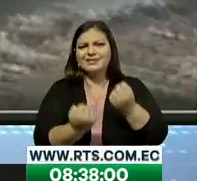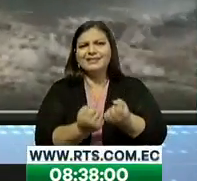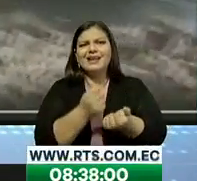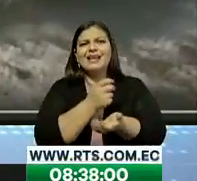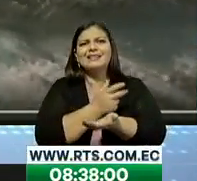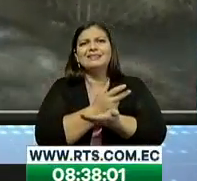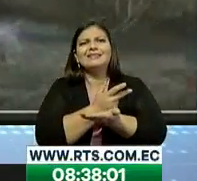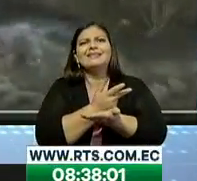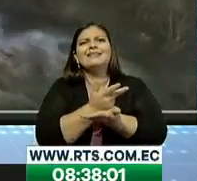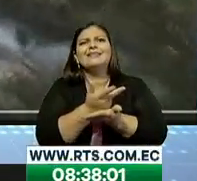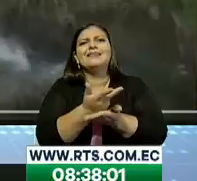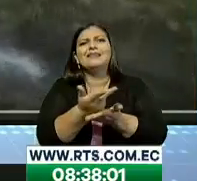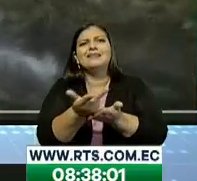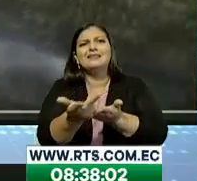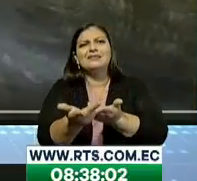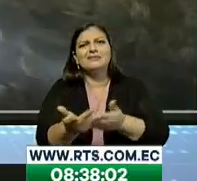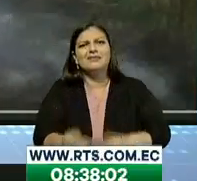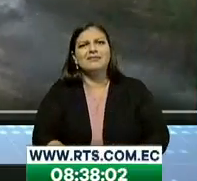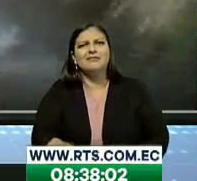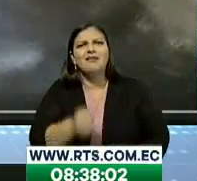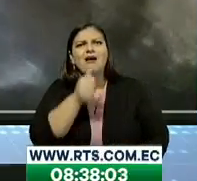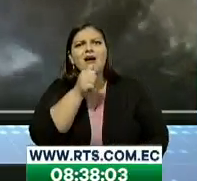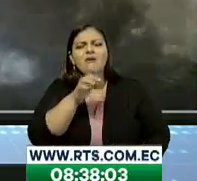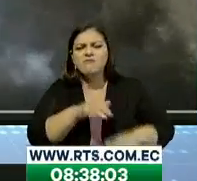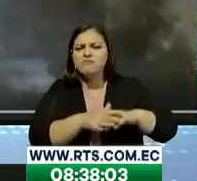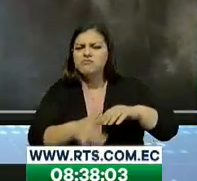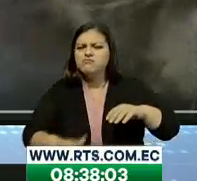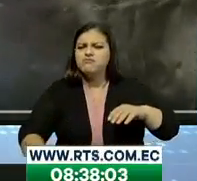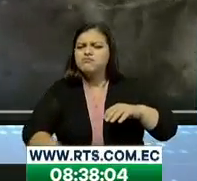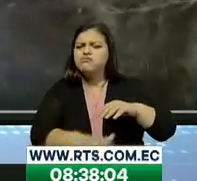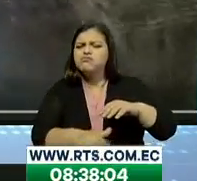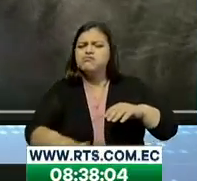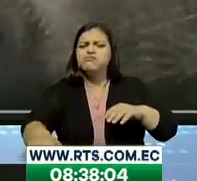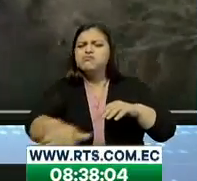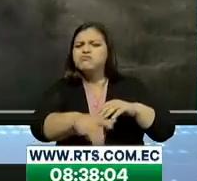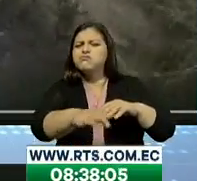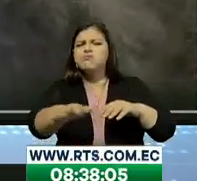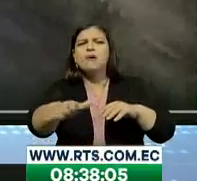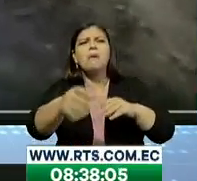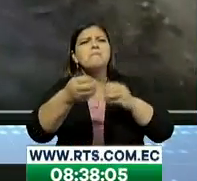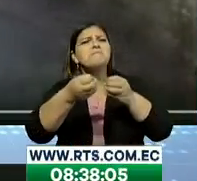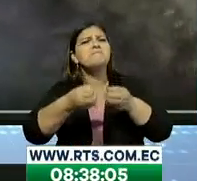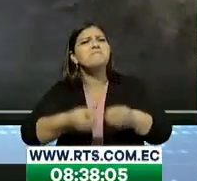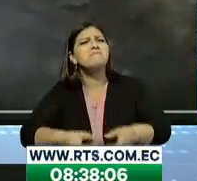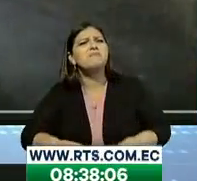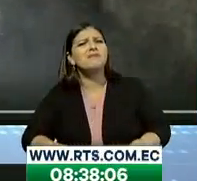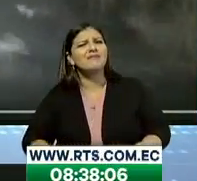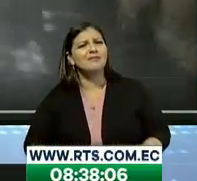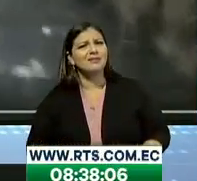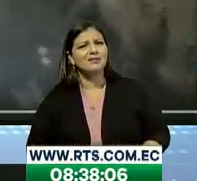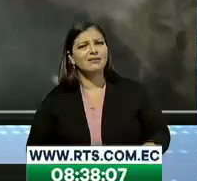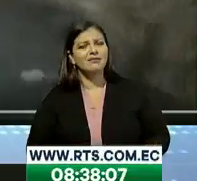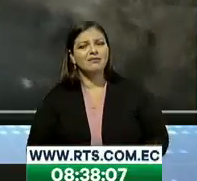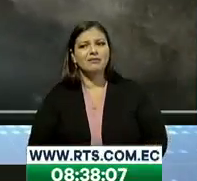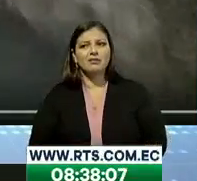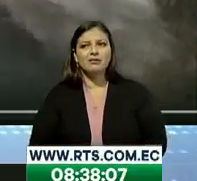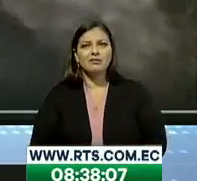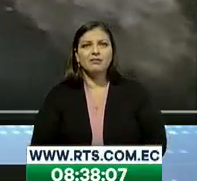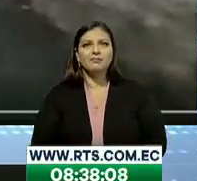increíble como se ve de qué manera esta agua está afectando también la infraestructura